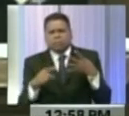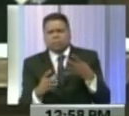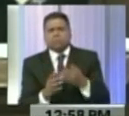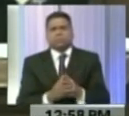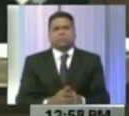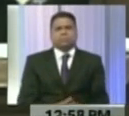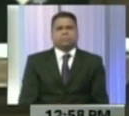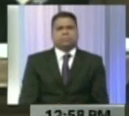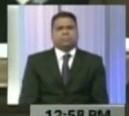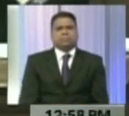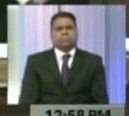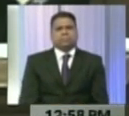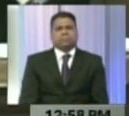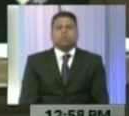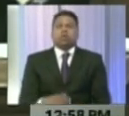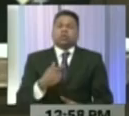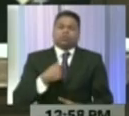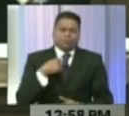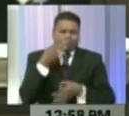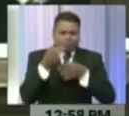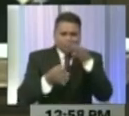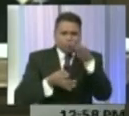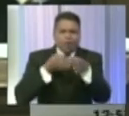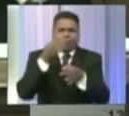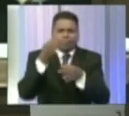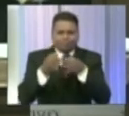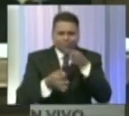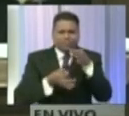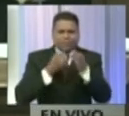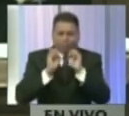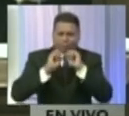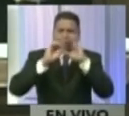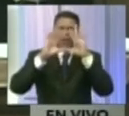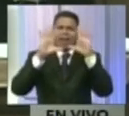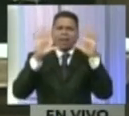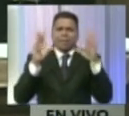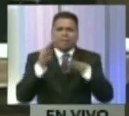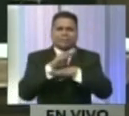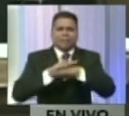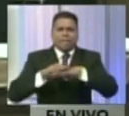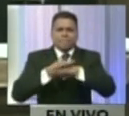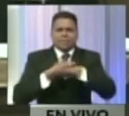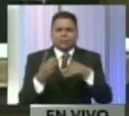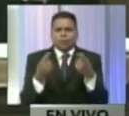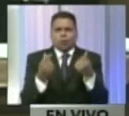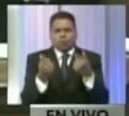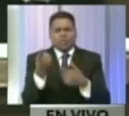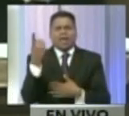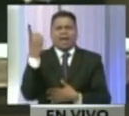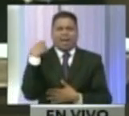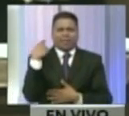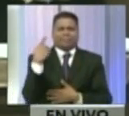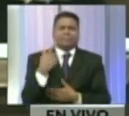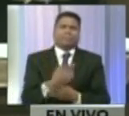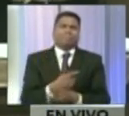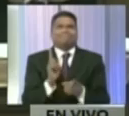Así es que eso lo ha explicado, el ministro lo explicó claramente. Lo que pasa es que hay gente que, bueno, es teórica.